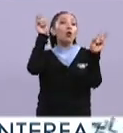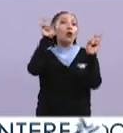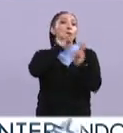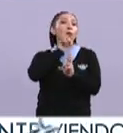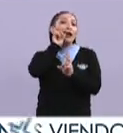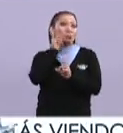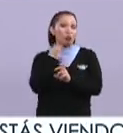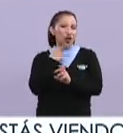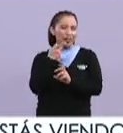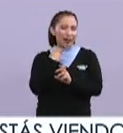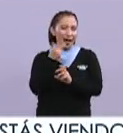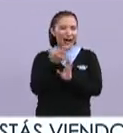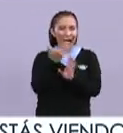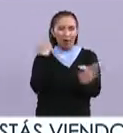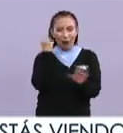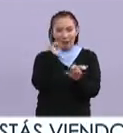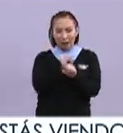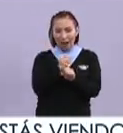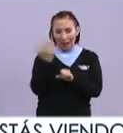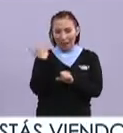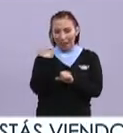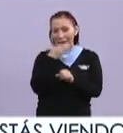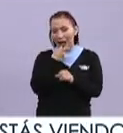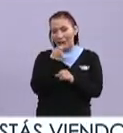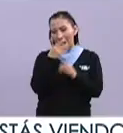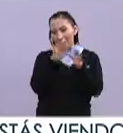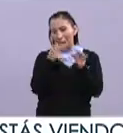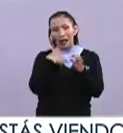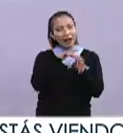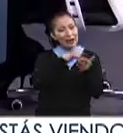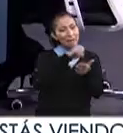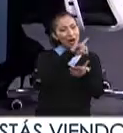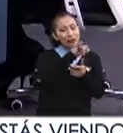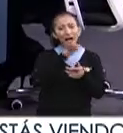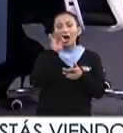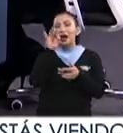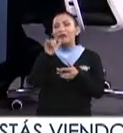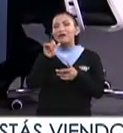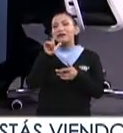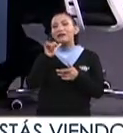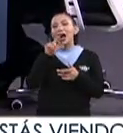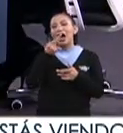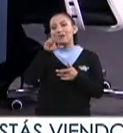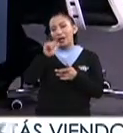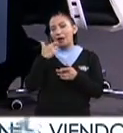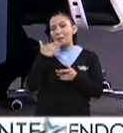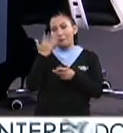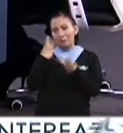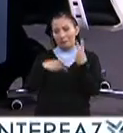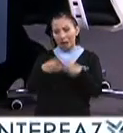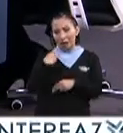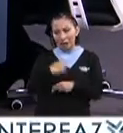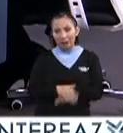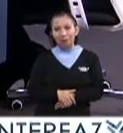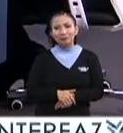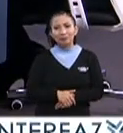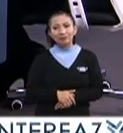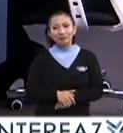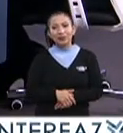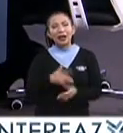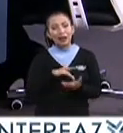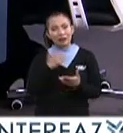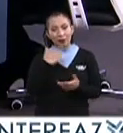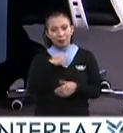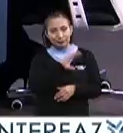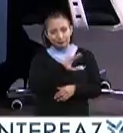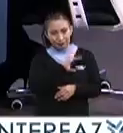la Política que comentamos la semana pasada. Bienvenido, Mauricio. Gracias. Bienvenida, Flavia. Muchas gracias por estar con nosotros. Un placer. Mauricio, nuevamente